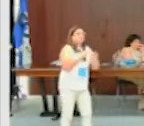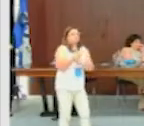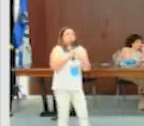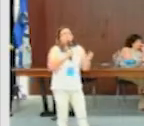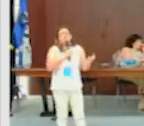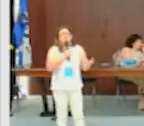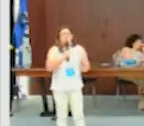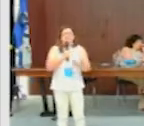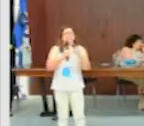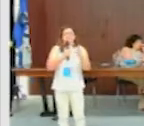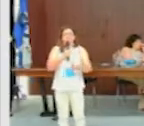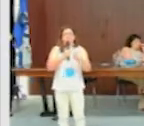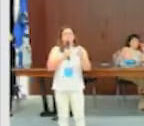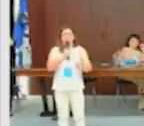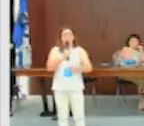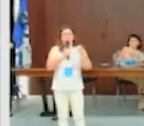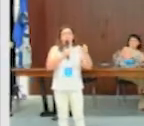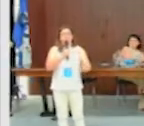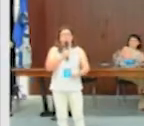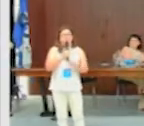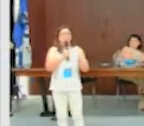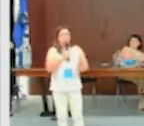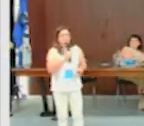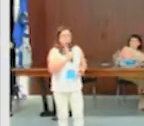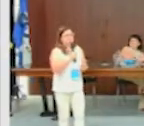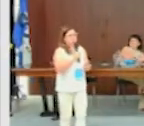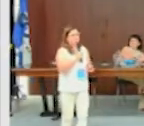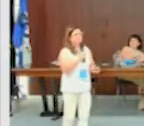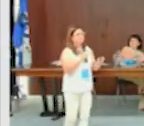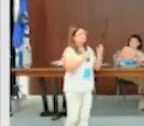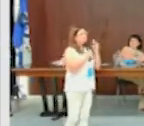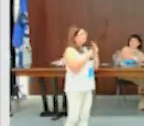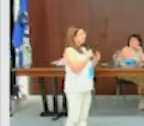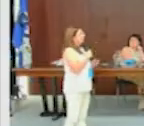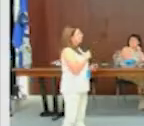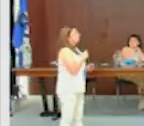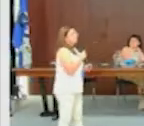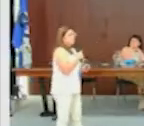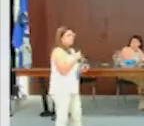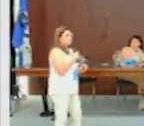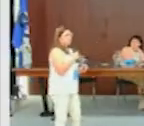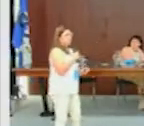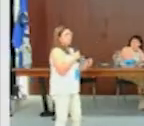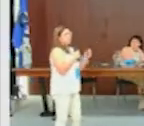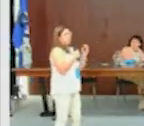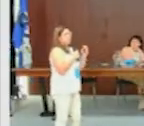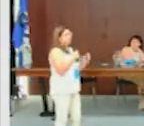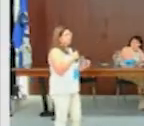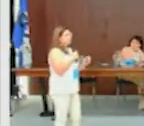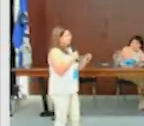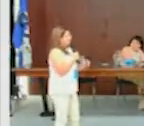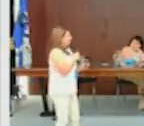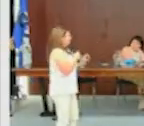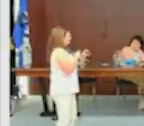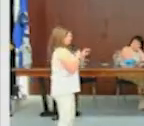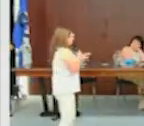los consultorios, enfermero, médico, secretaria, nadie. Y si uno va a un domicilio